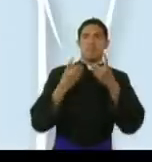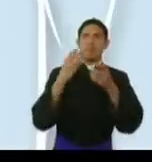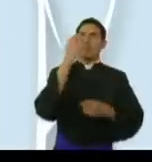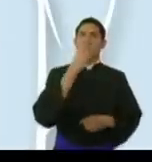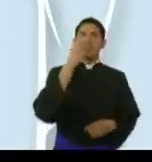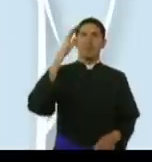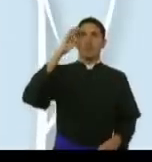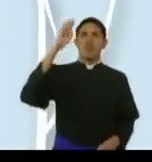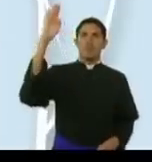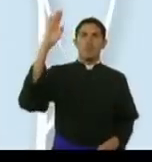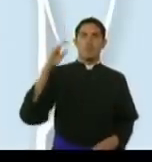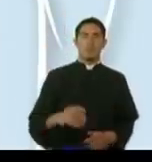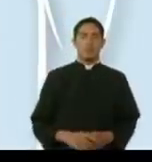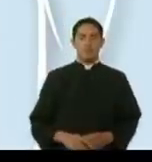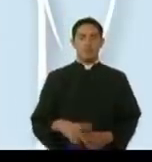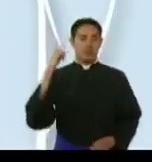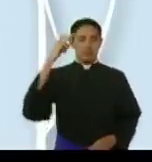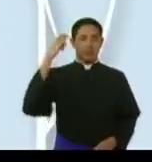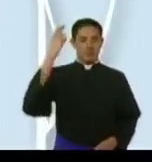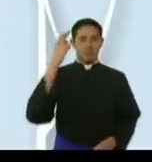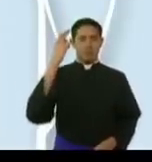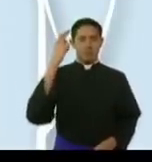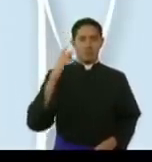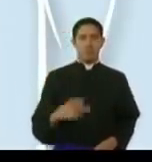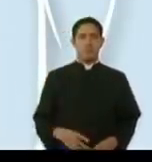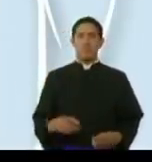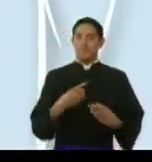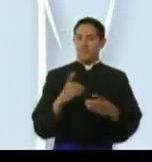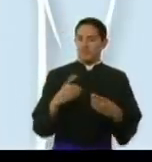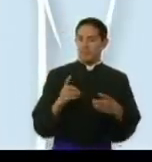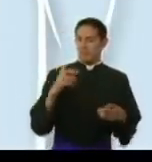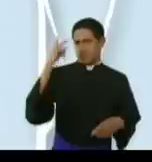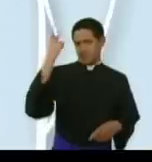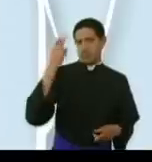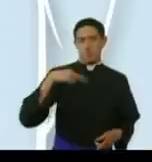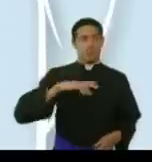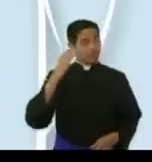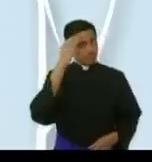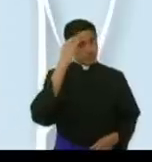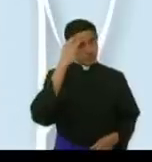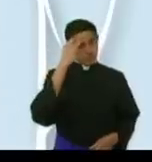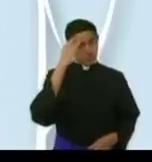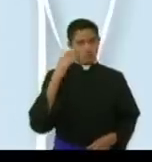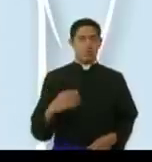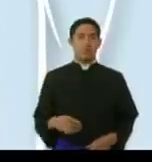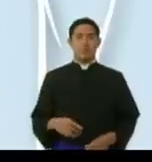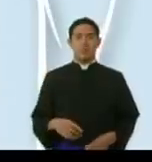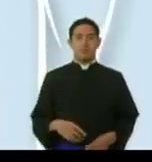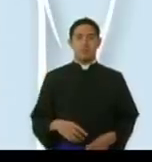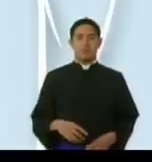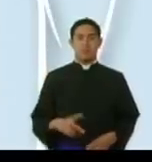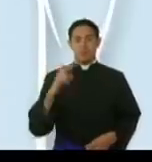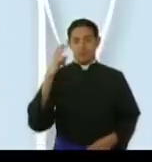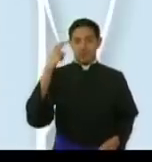al Señor nuestras oraciones. Y rey, no de una manera como podemos conocer el término